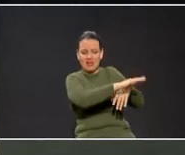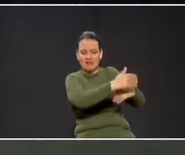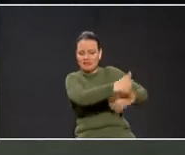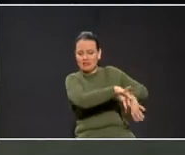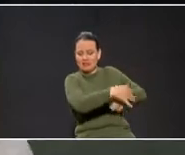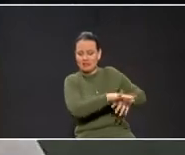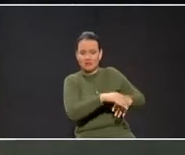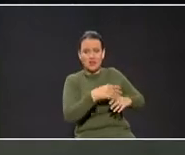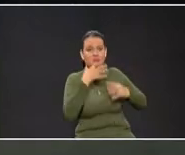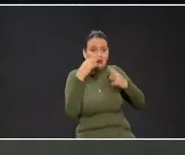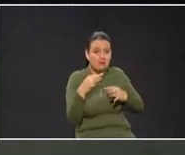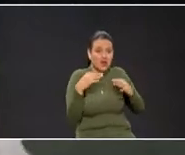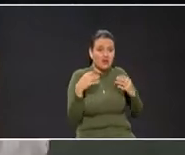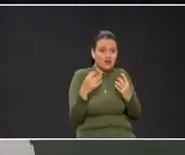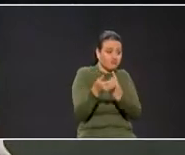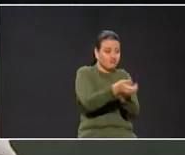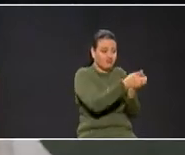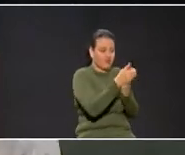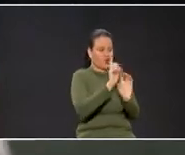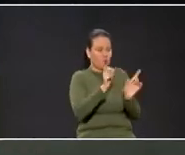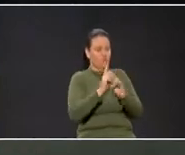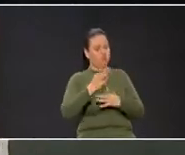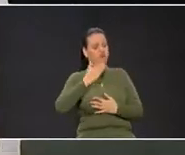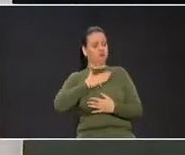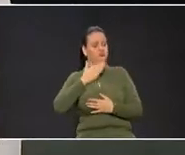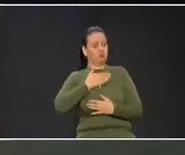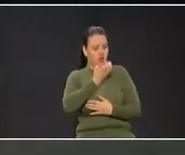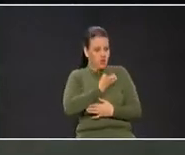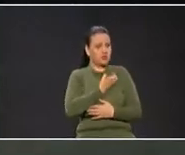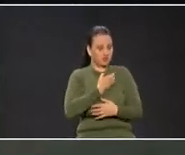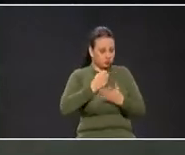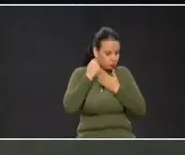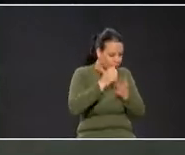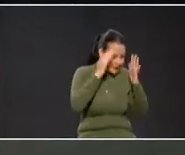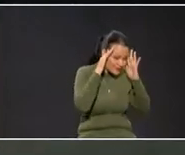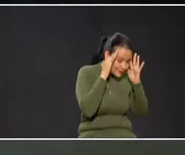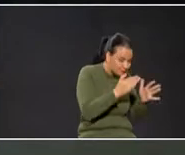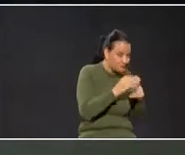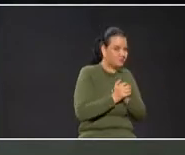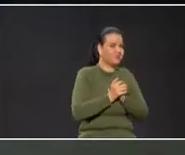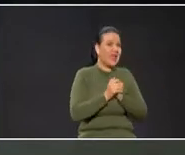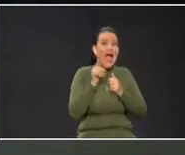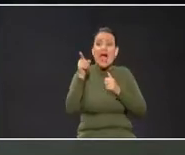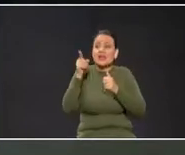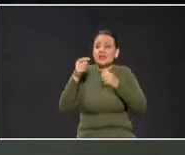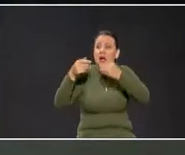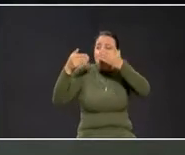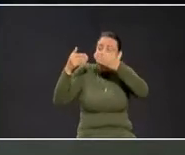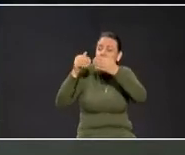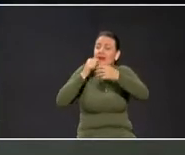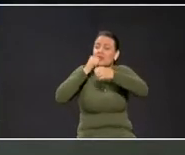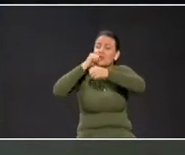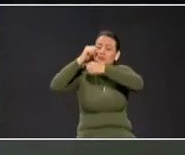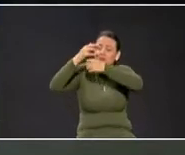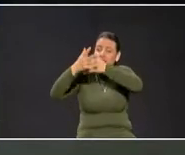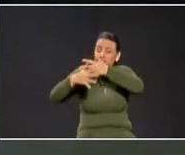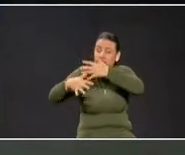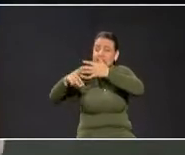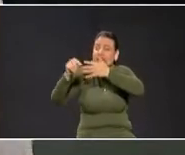nosotros en nuestra alcaldía le vamos a dar una cosa importante hidroituango ya van cinco billones pues ahí hay unas tierras